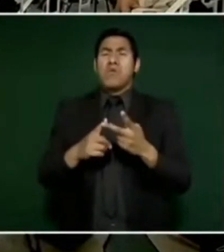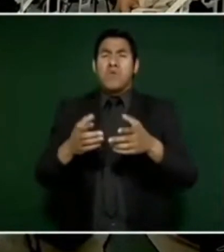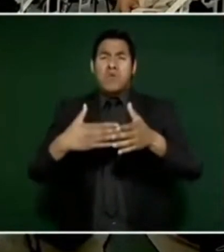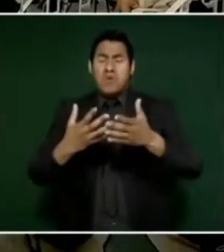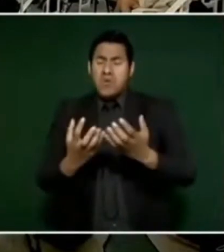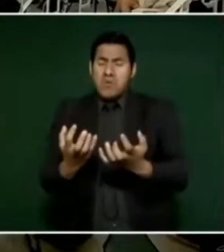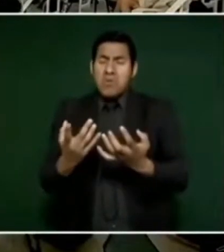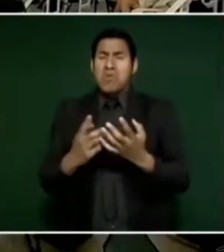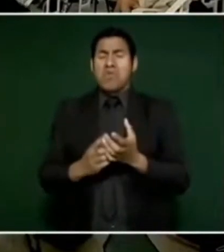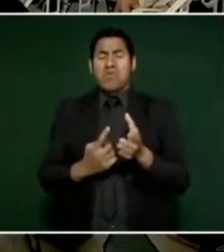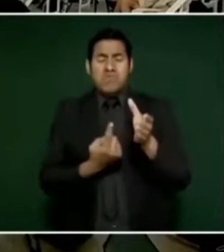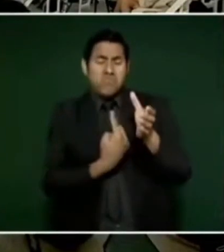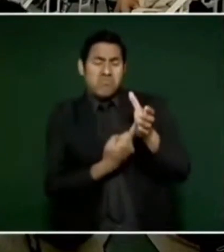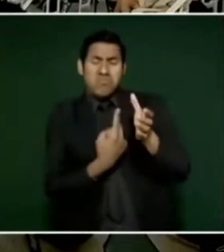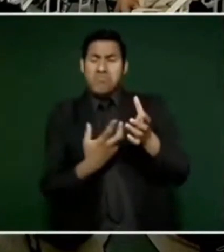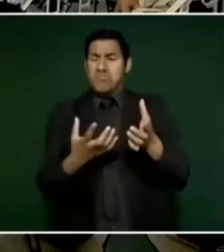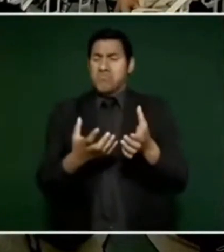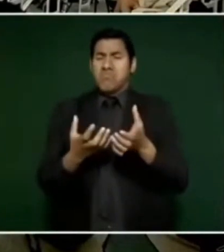licuadora,